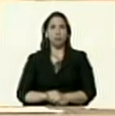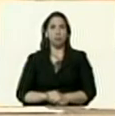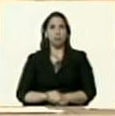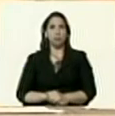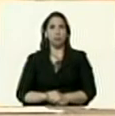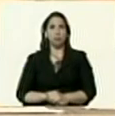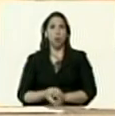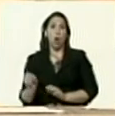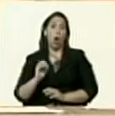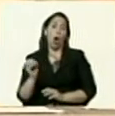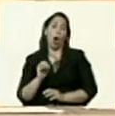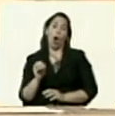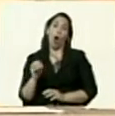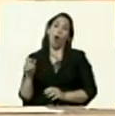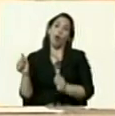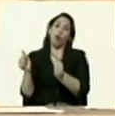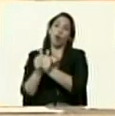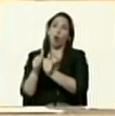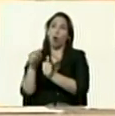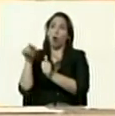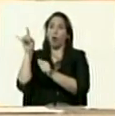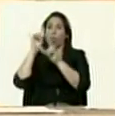o con sus diablitos,